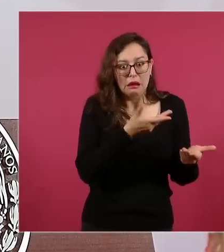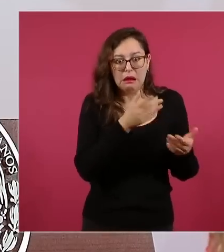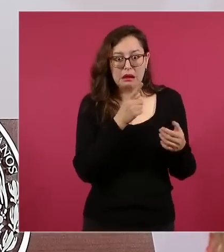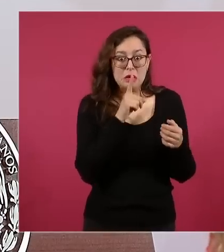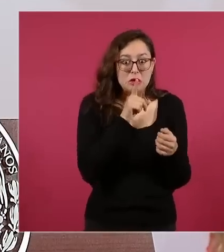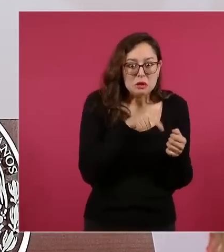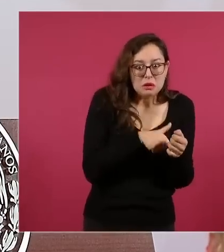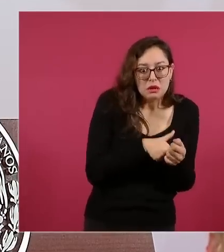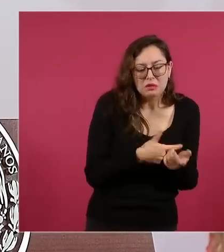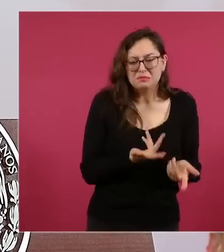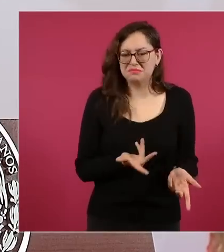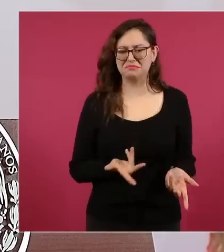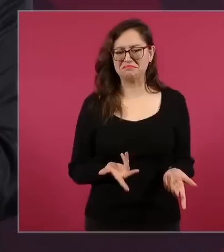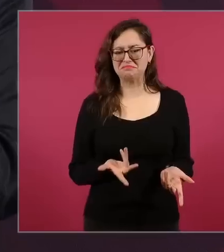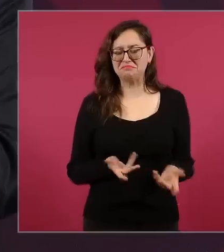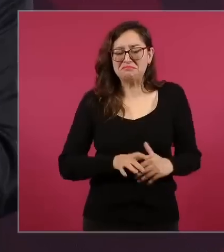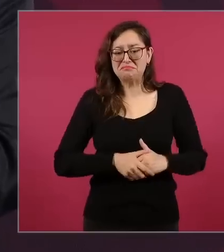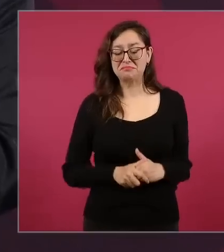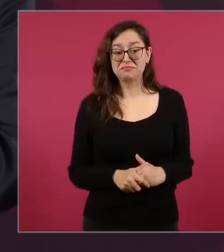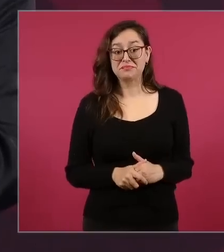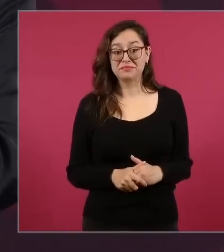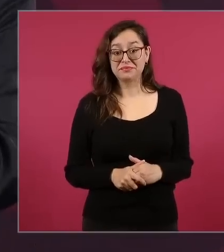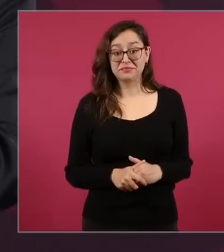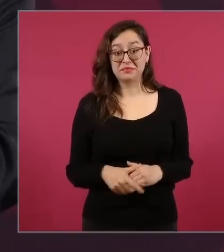se piensa que hubo una negociación?